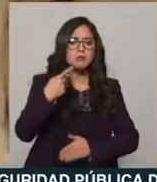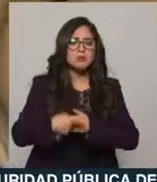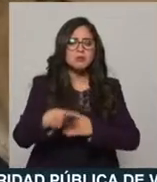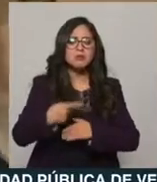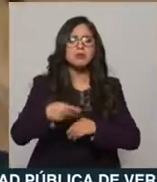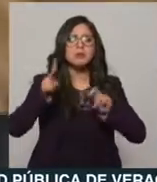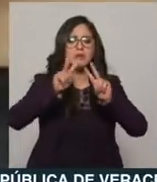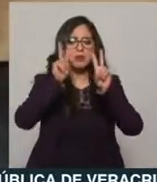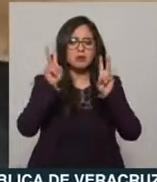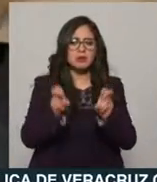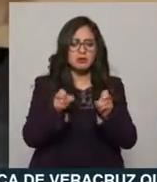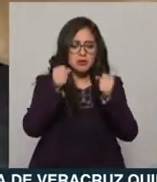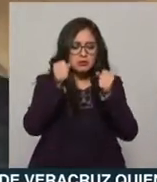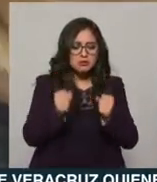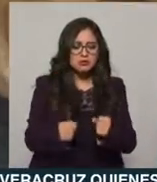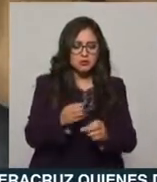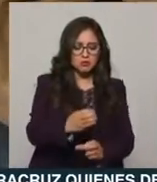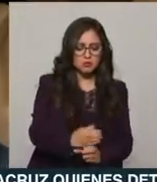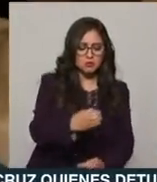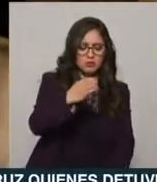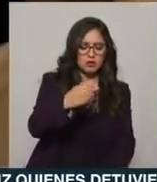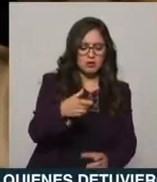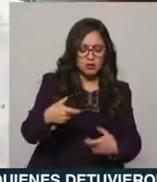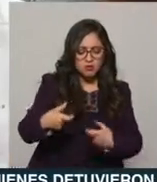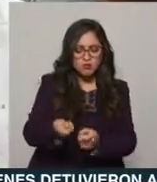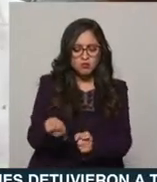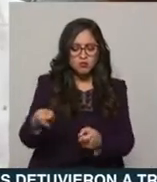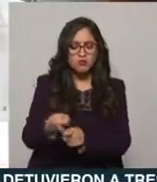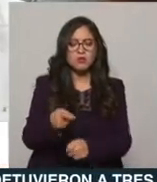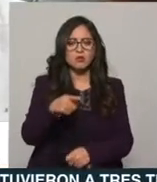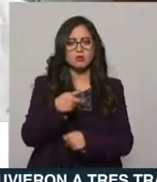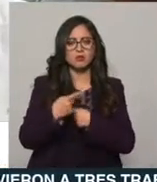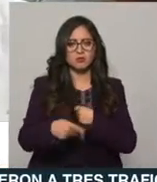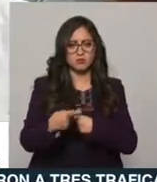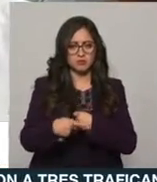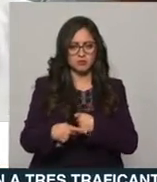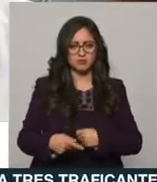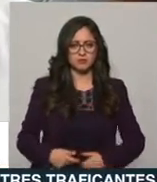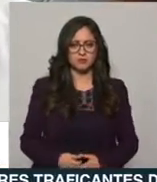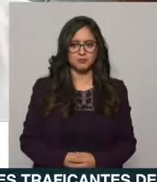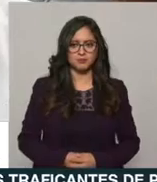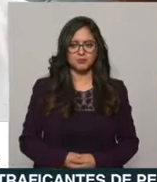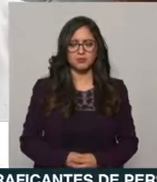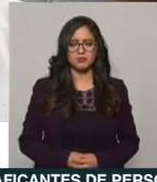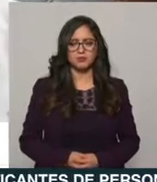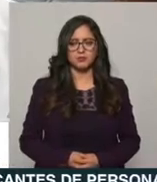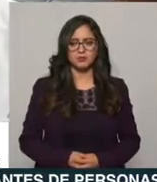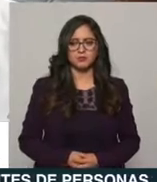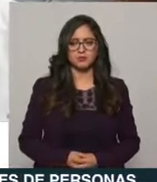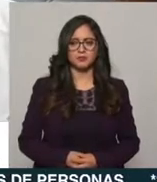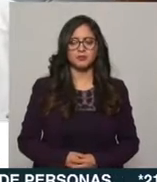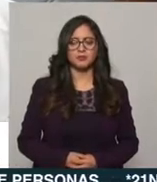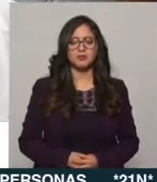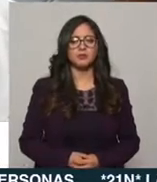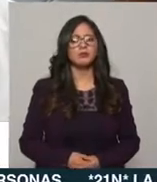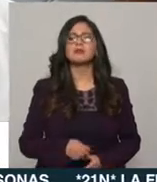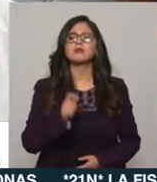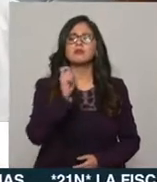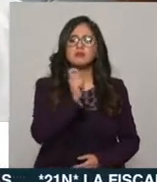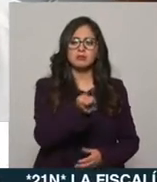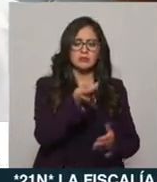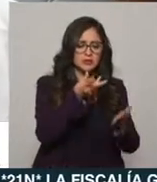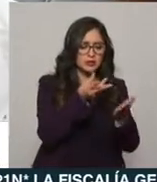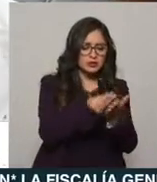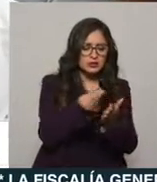en el manejo de tanques es lo menos que importa. Y muchas veces, te digo, todo lo que son las instalaciones que quedan